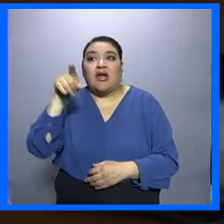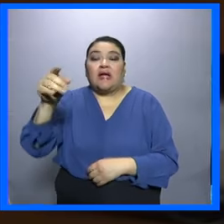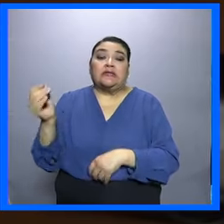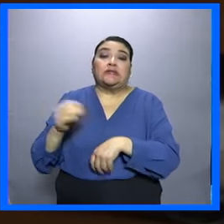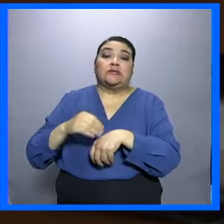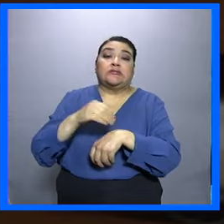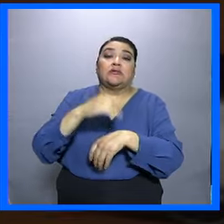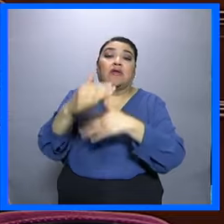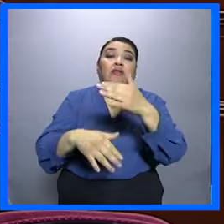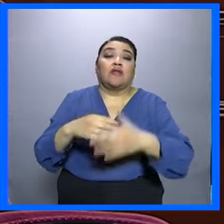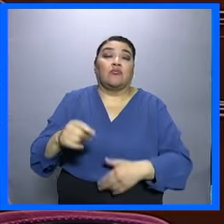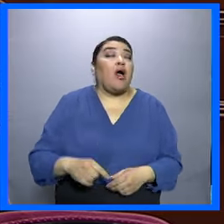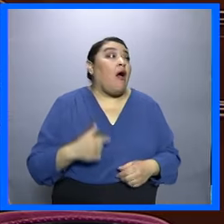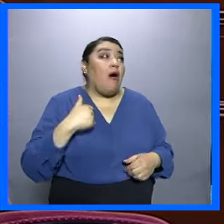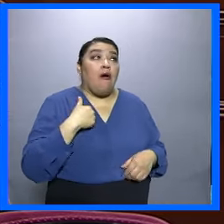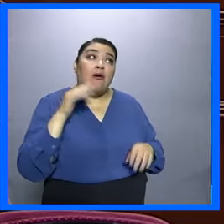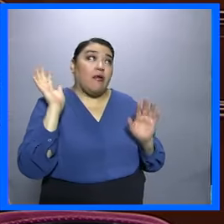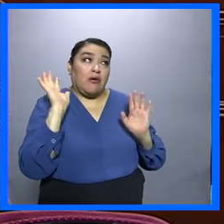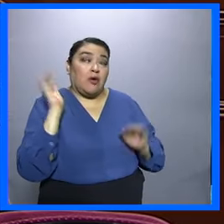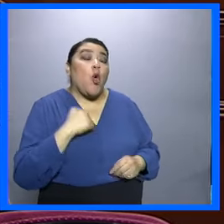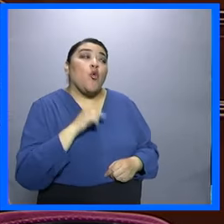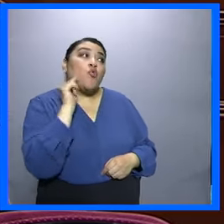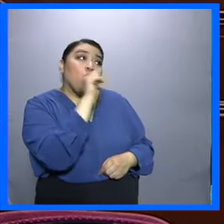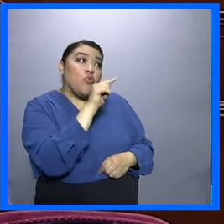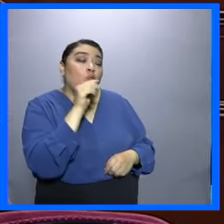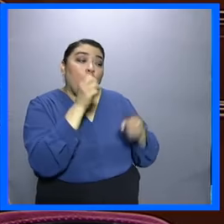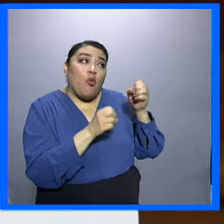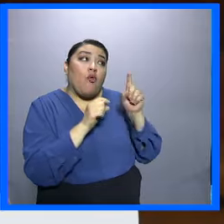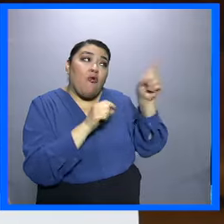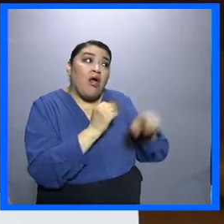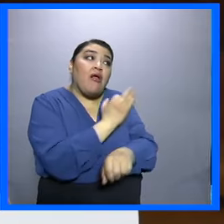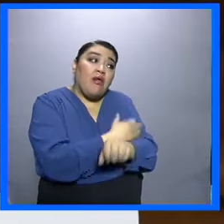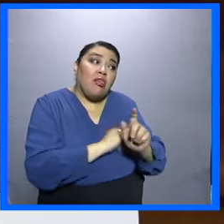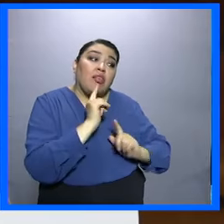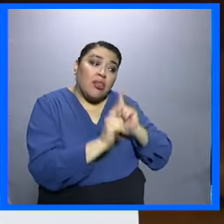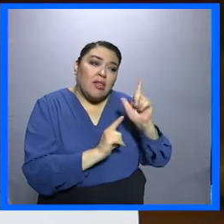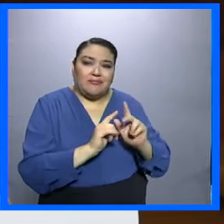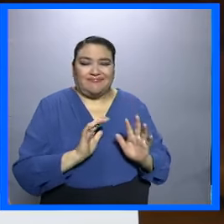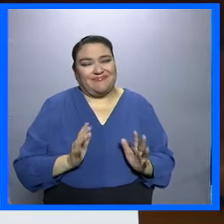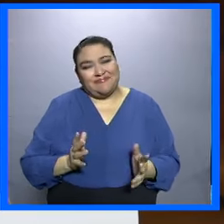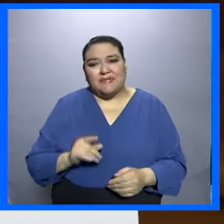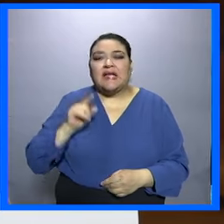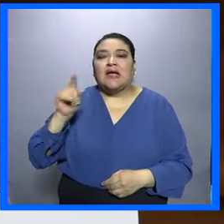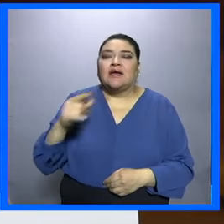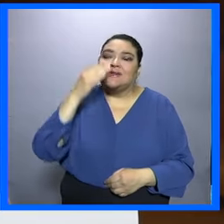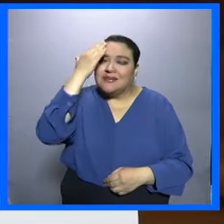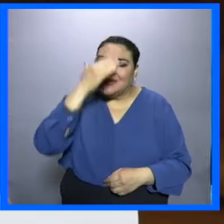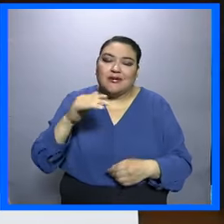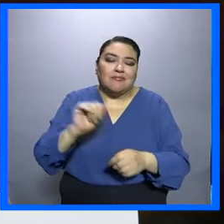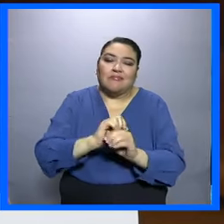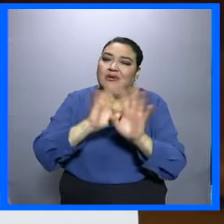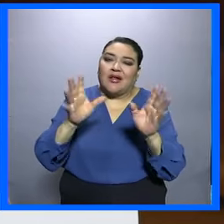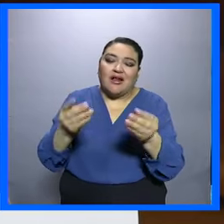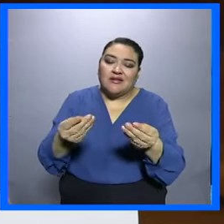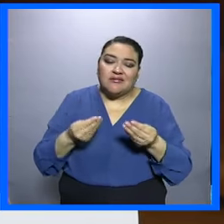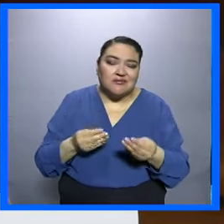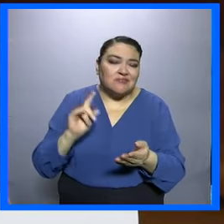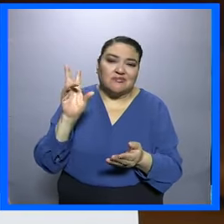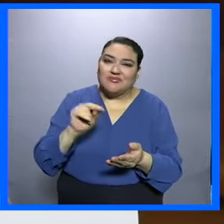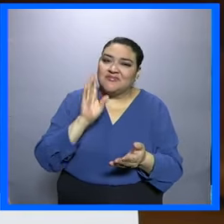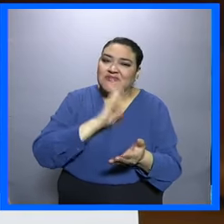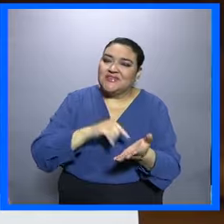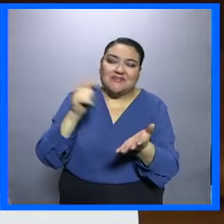luego resulta que los responsables de que se alarguen somos nosotros. Justamente porque es notoriamente improcedente, pues se